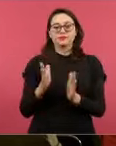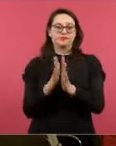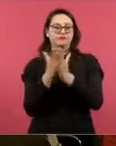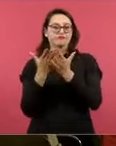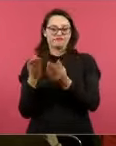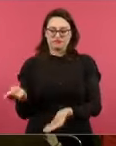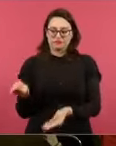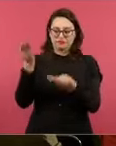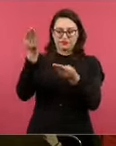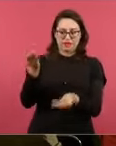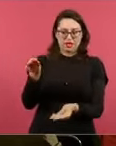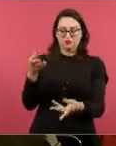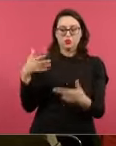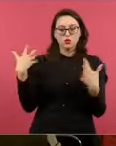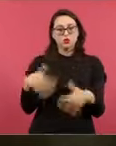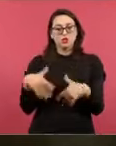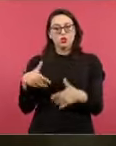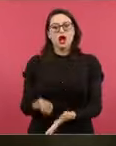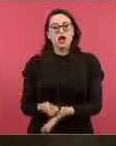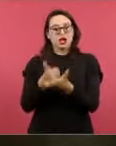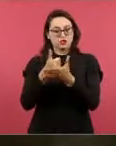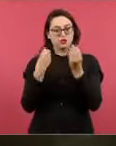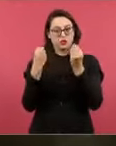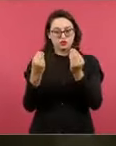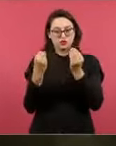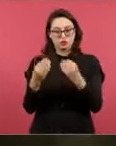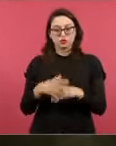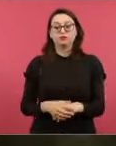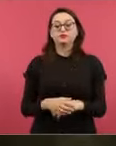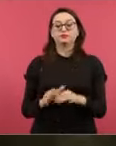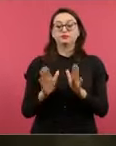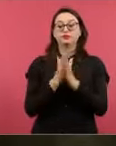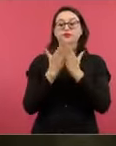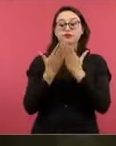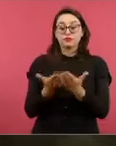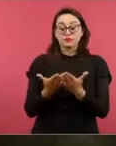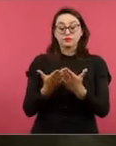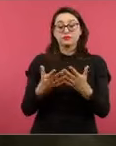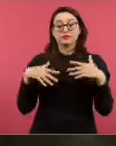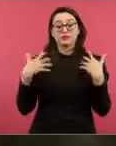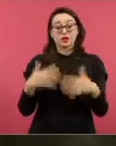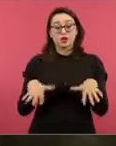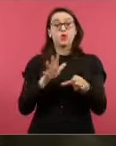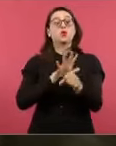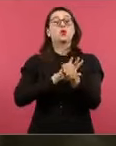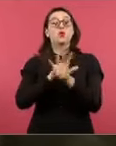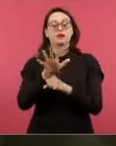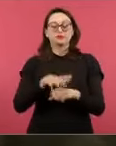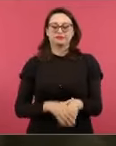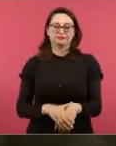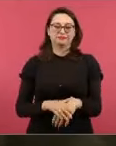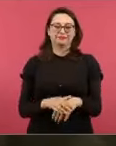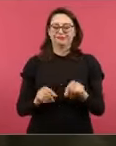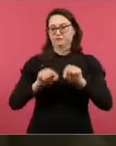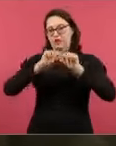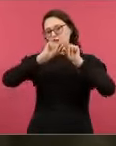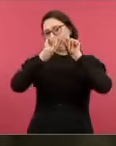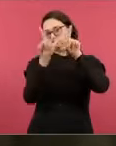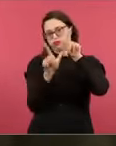casas. El libro tiene por nombre México, Grandeza y Diversidad, era un libro hecho por más de 30